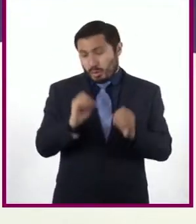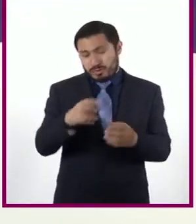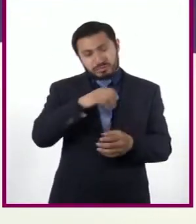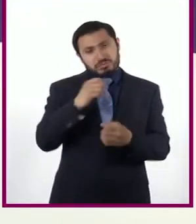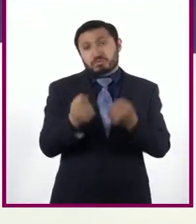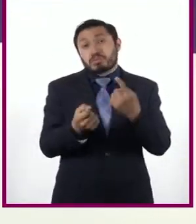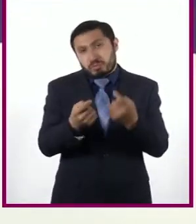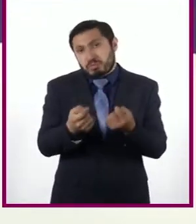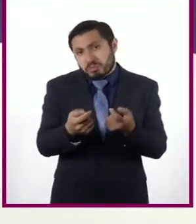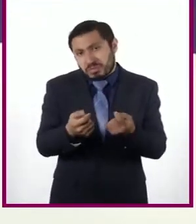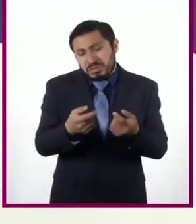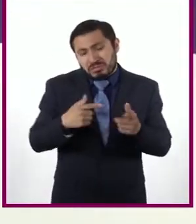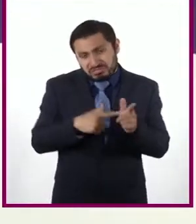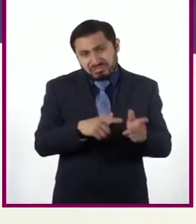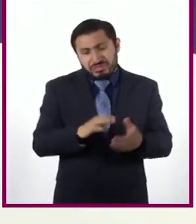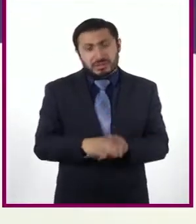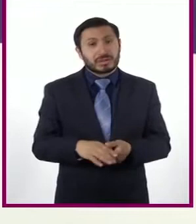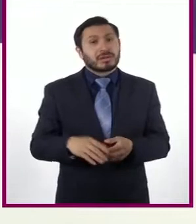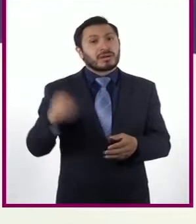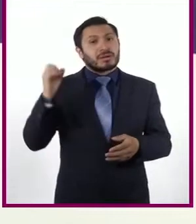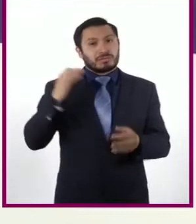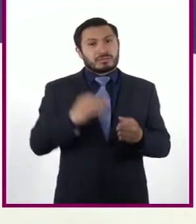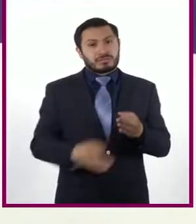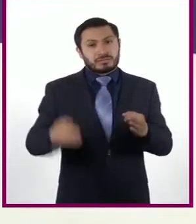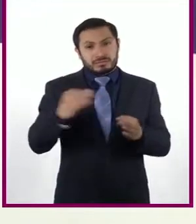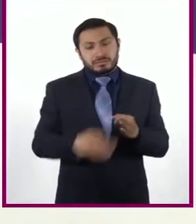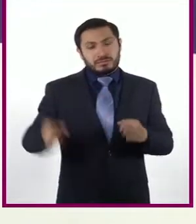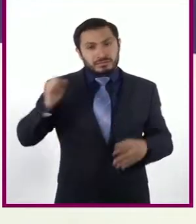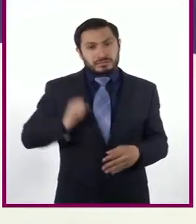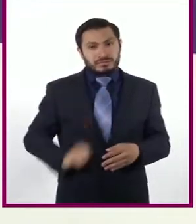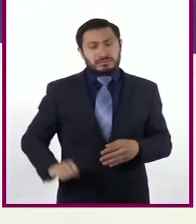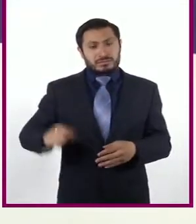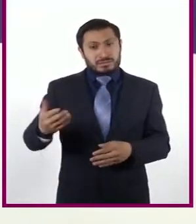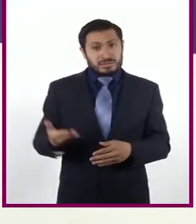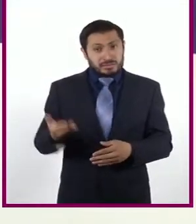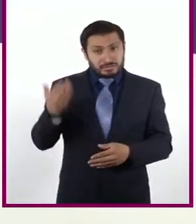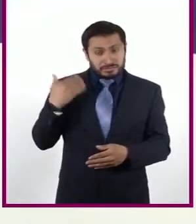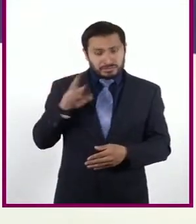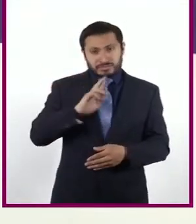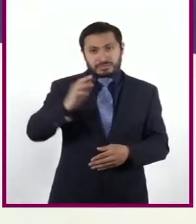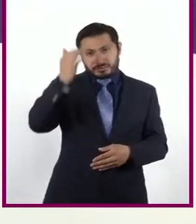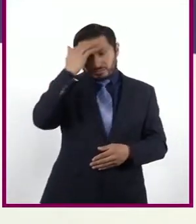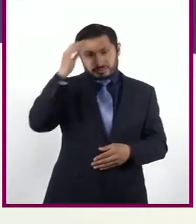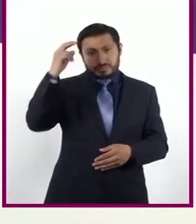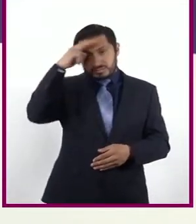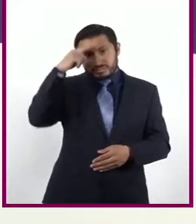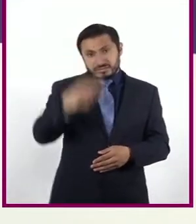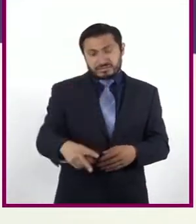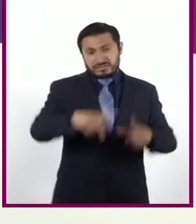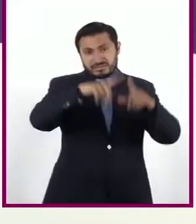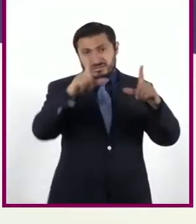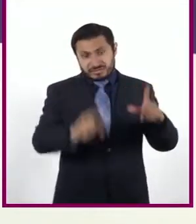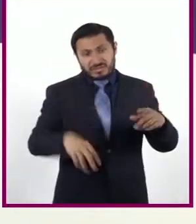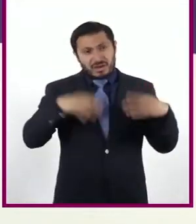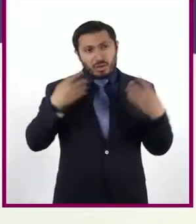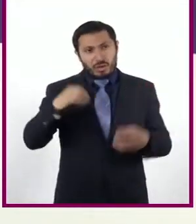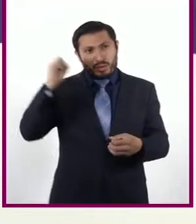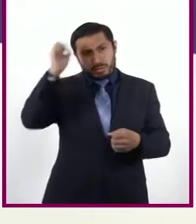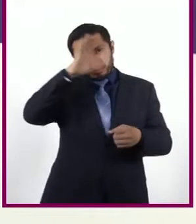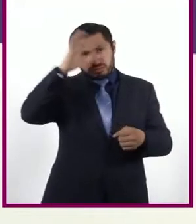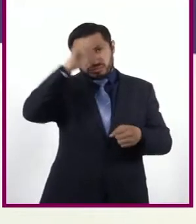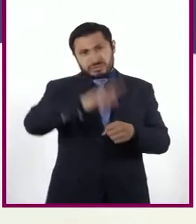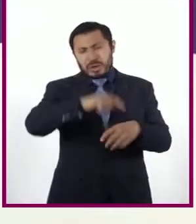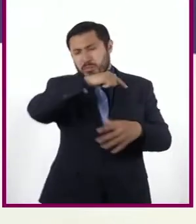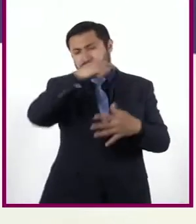ellas. Desde fines del siglo pasado se reconoció que nuestro país es culturalmente diverso, debido a